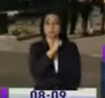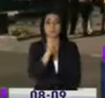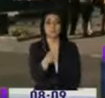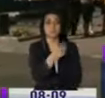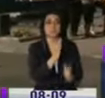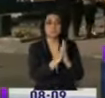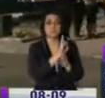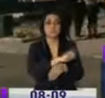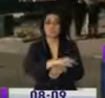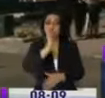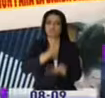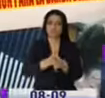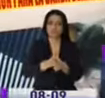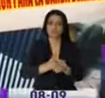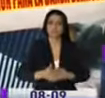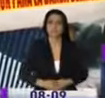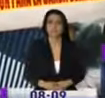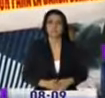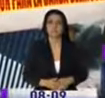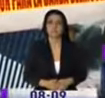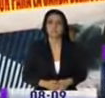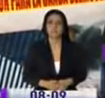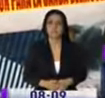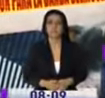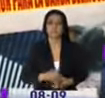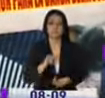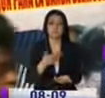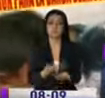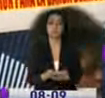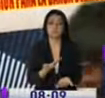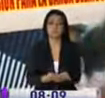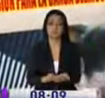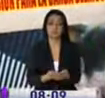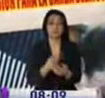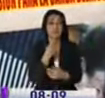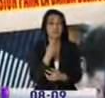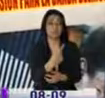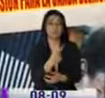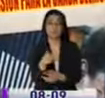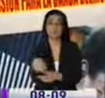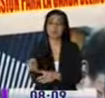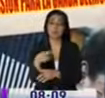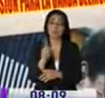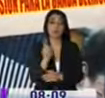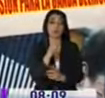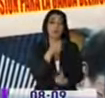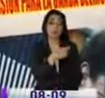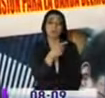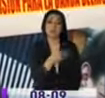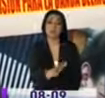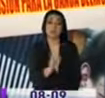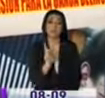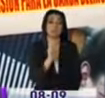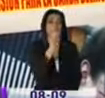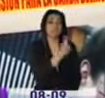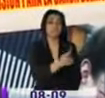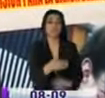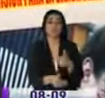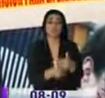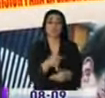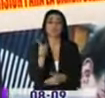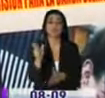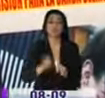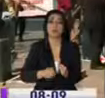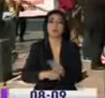fiscalía revocar la medida. Sin tanta justificación, anunciando que ellos ya han comparecido al proceso a través de sus